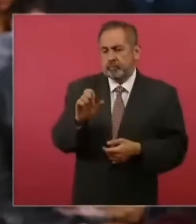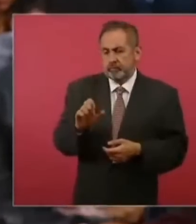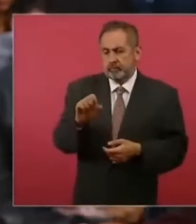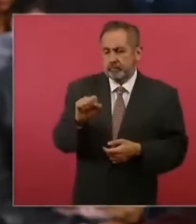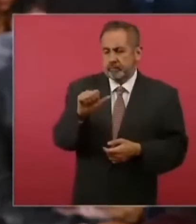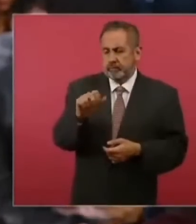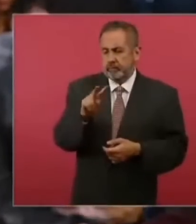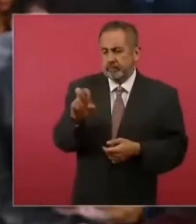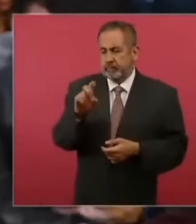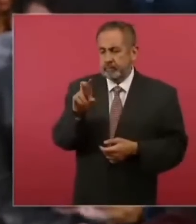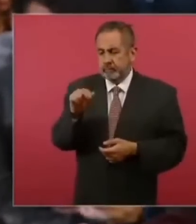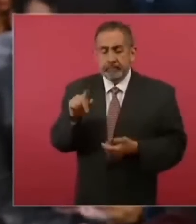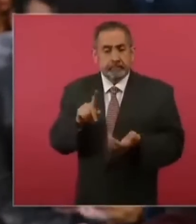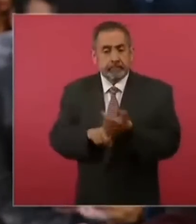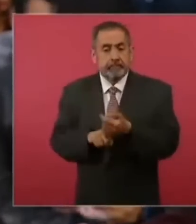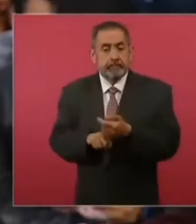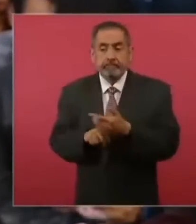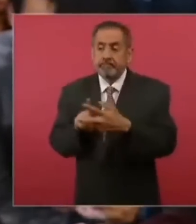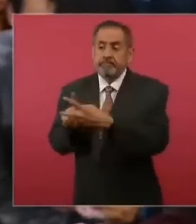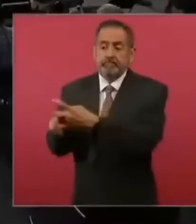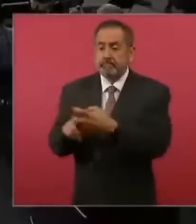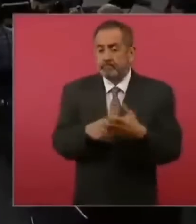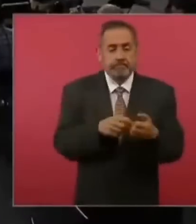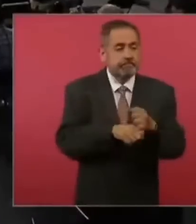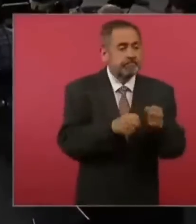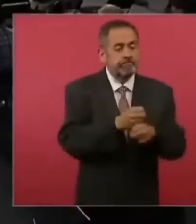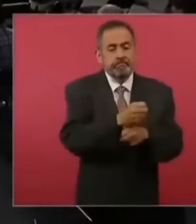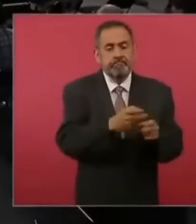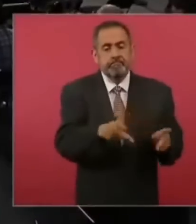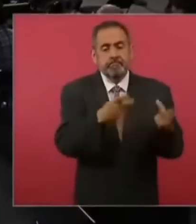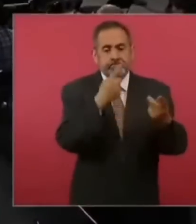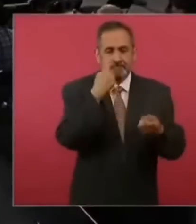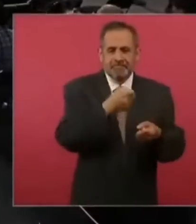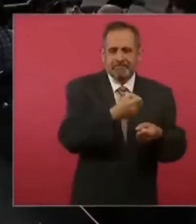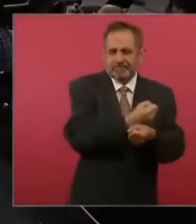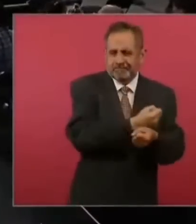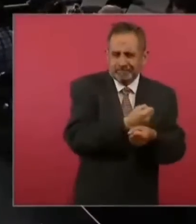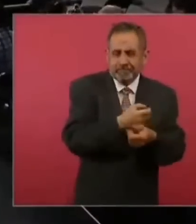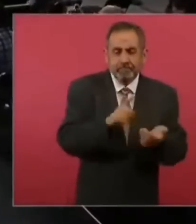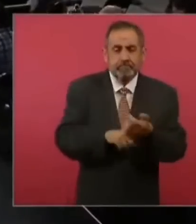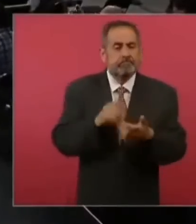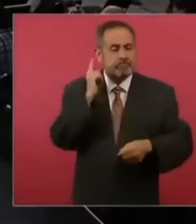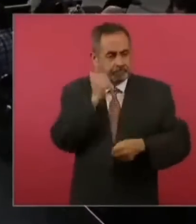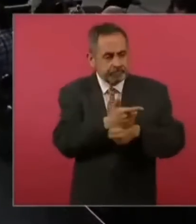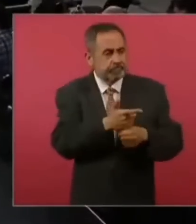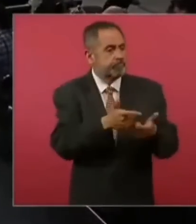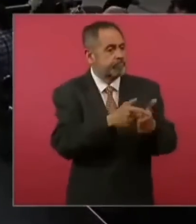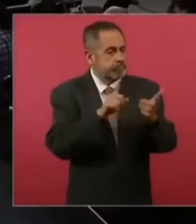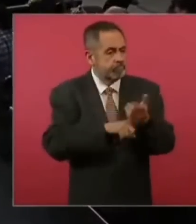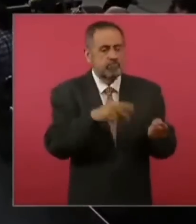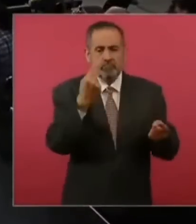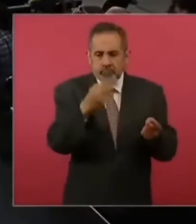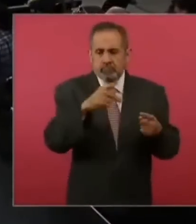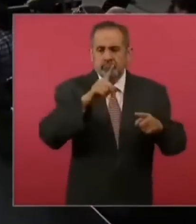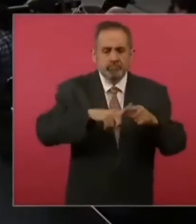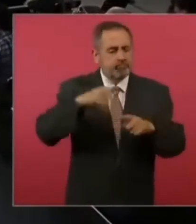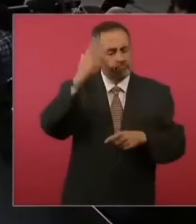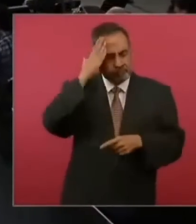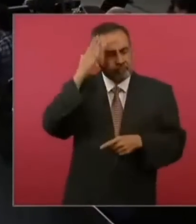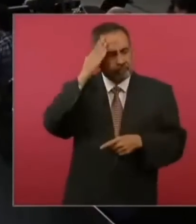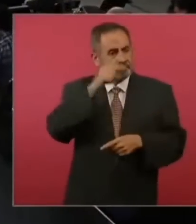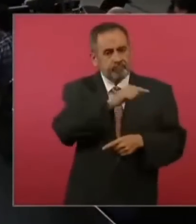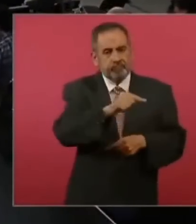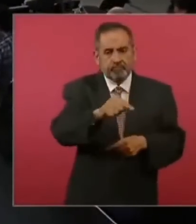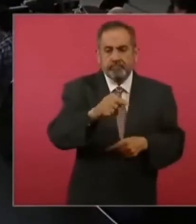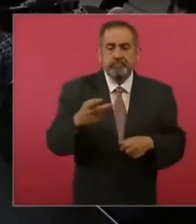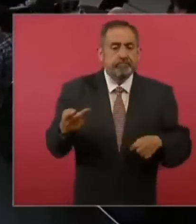ella fue víctima de trata de blancas. Tenemos identificada la red, tenemos identificados los nombres, quién la encabeza,